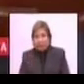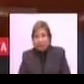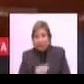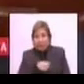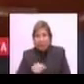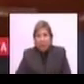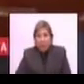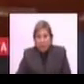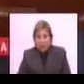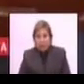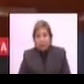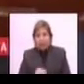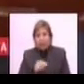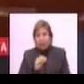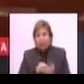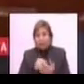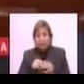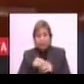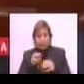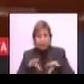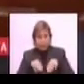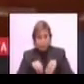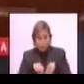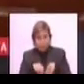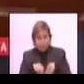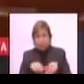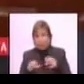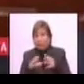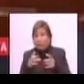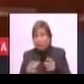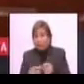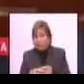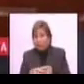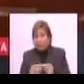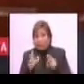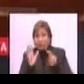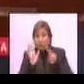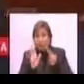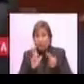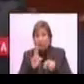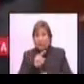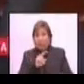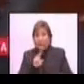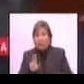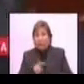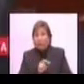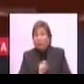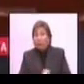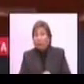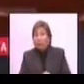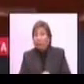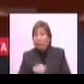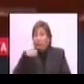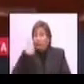El presidente de la República debe aceptar la dimisión dentro de las 72 horas siguientes.